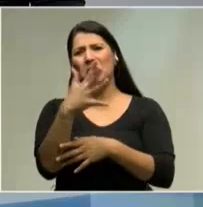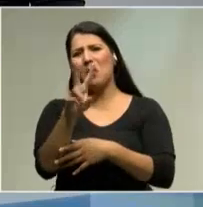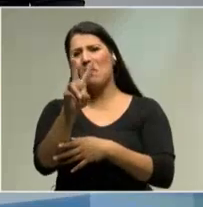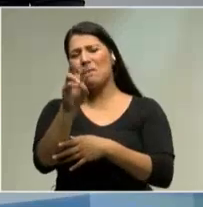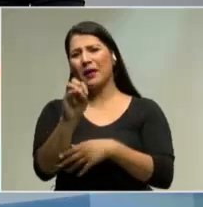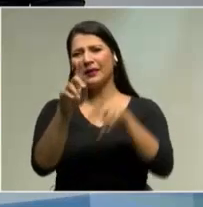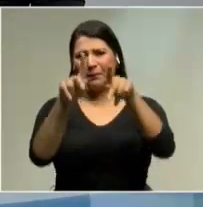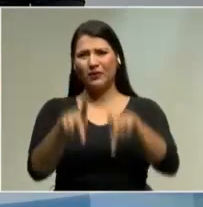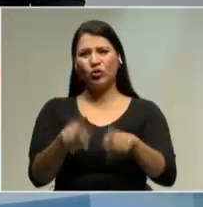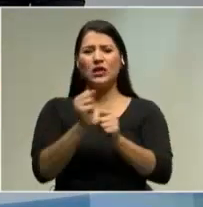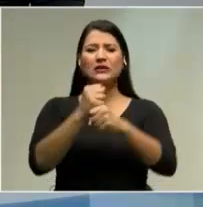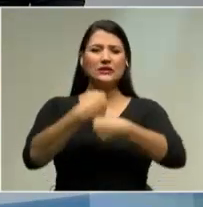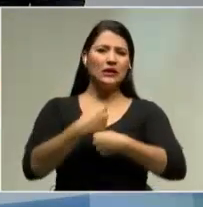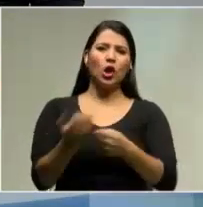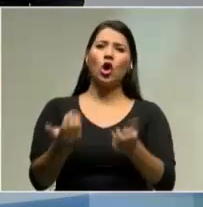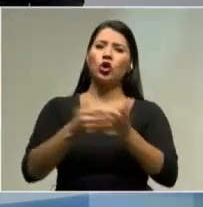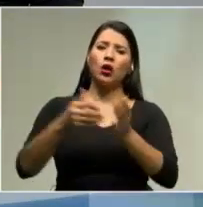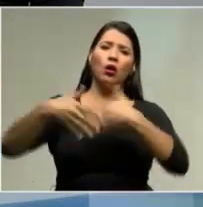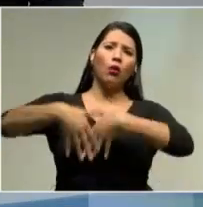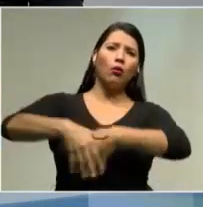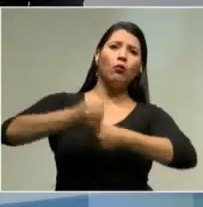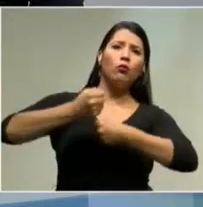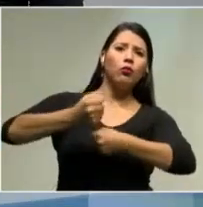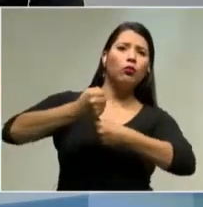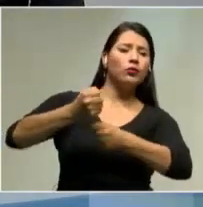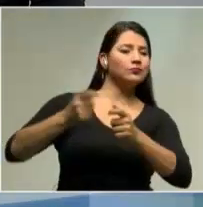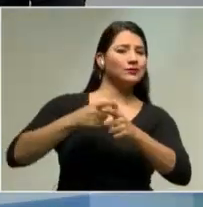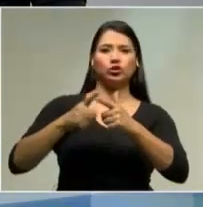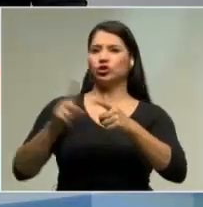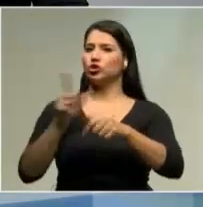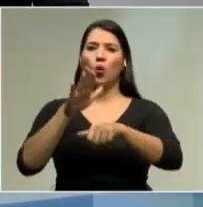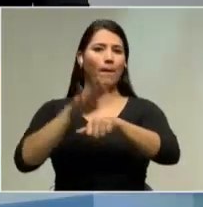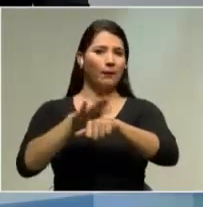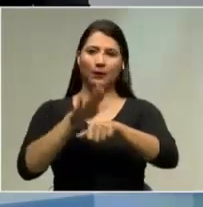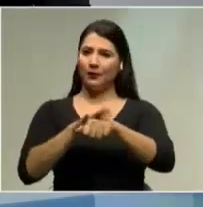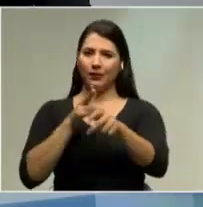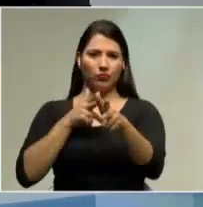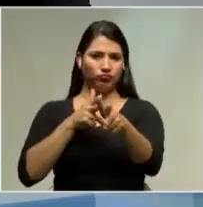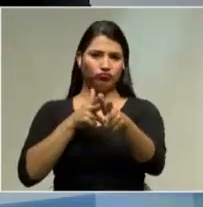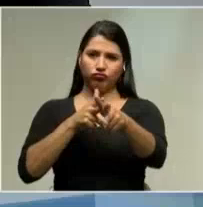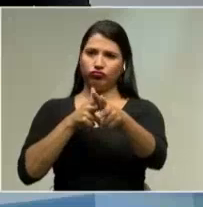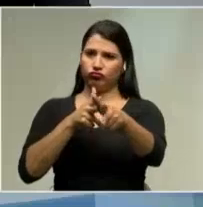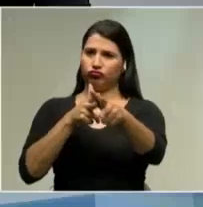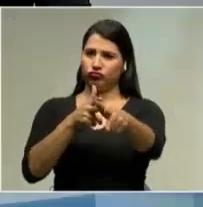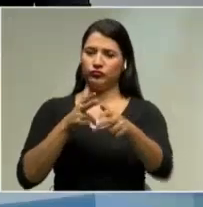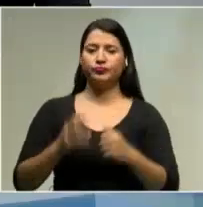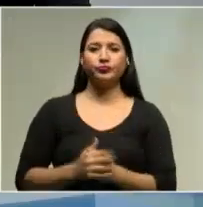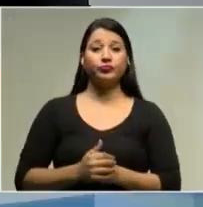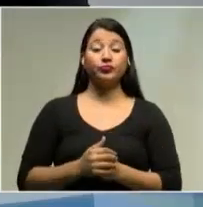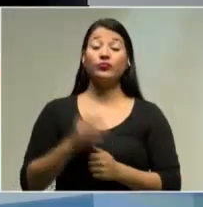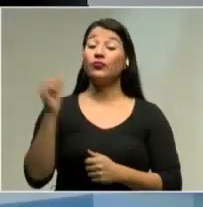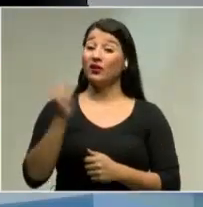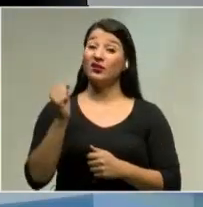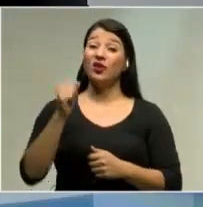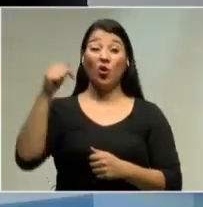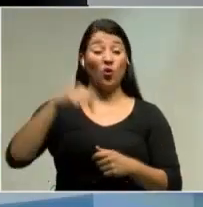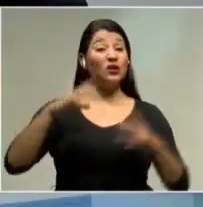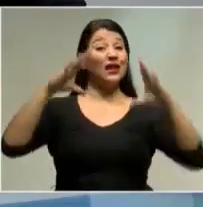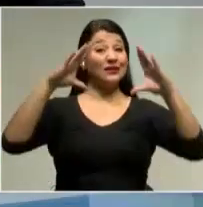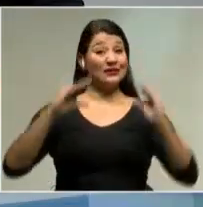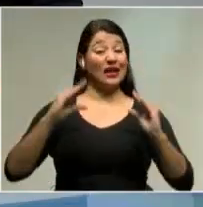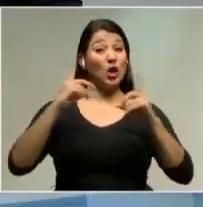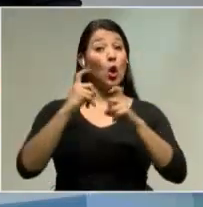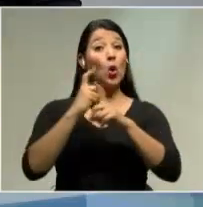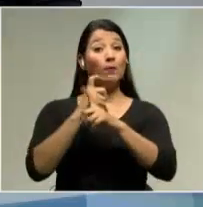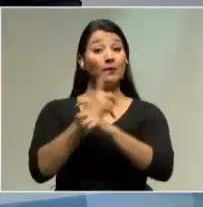a esta institución educativa y están impidiendo el paso de los conductores. Sí, una tarde complicada